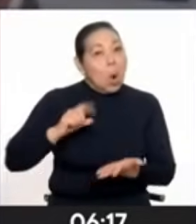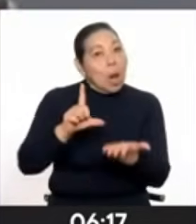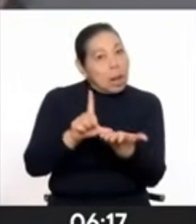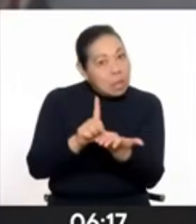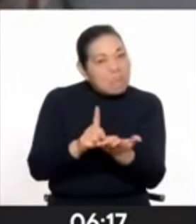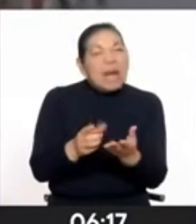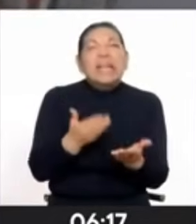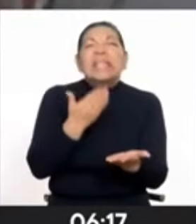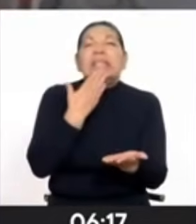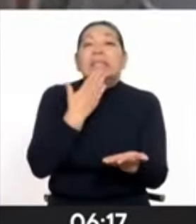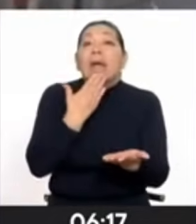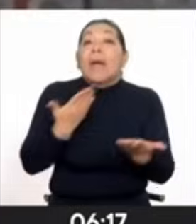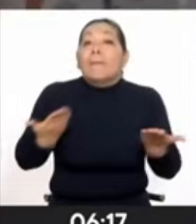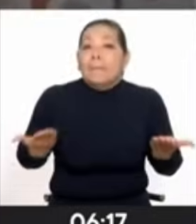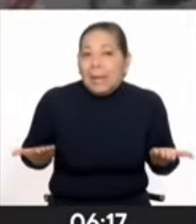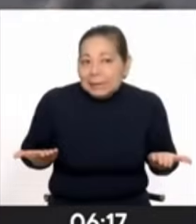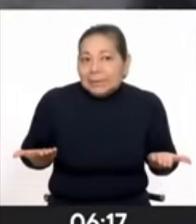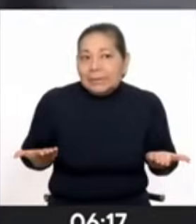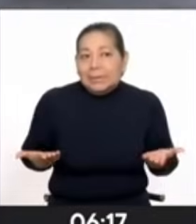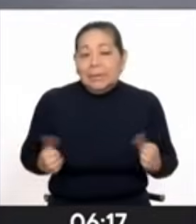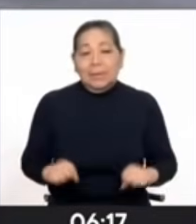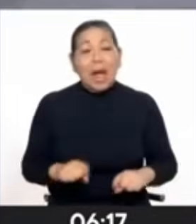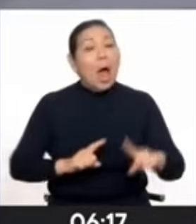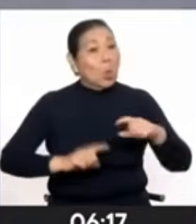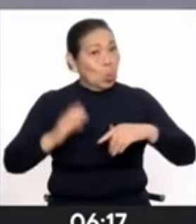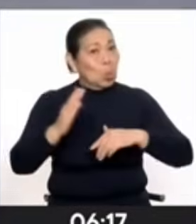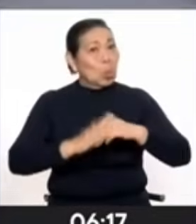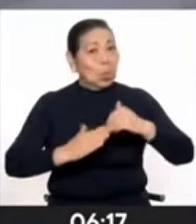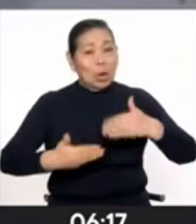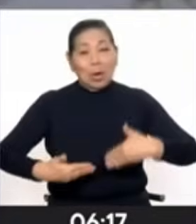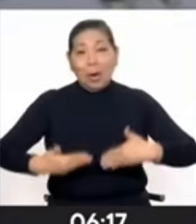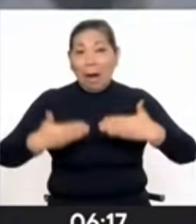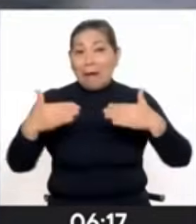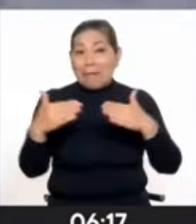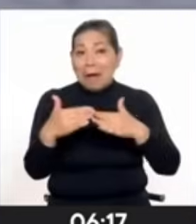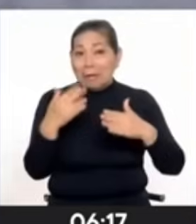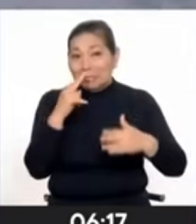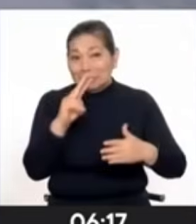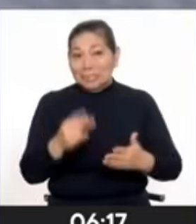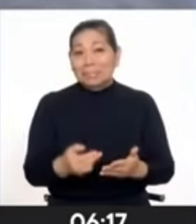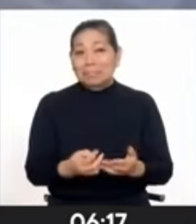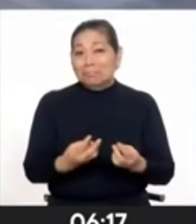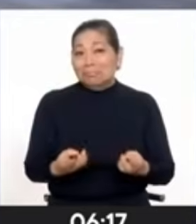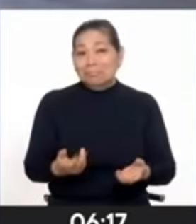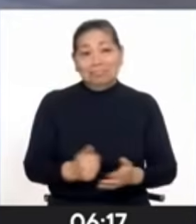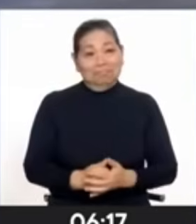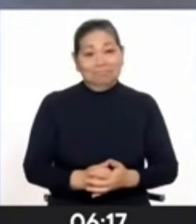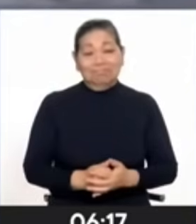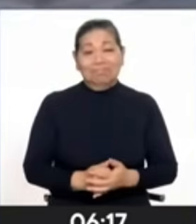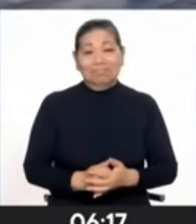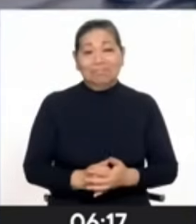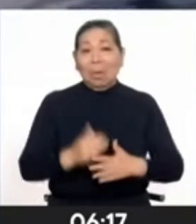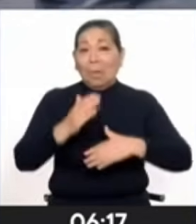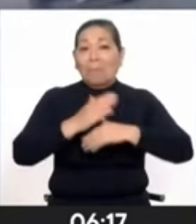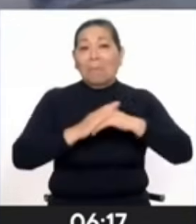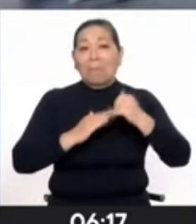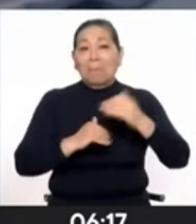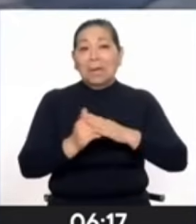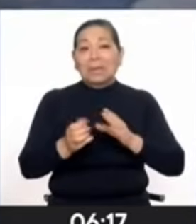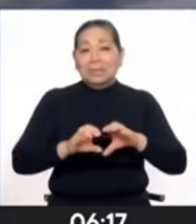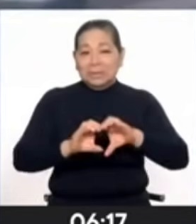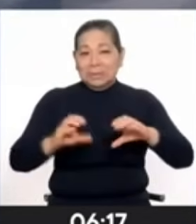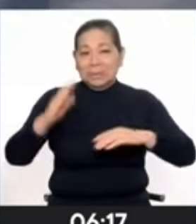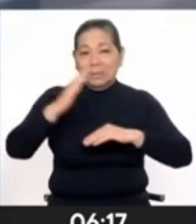de Lima para ver qué es lo que ha ocurrido. Algunos han construido incluso sus viviendas, ¿no? Vemos ahí de material noble, claro,